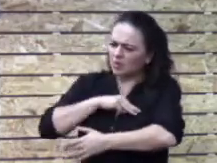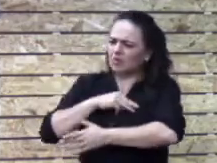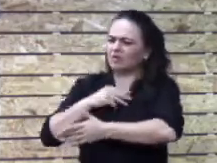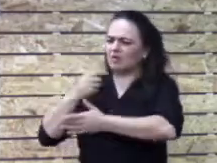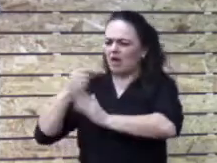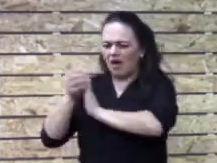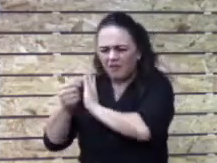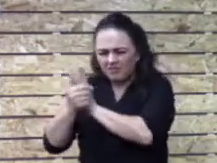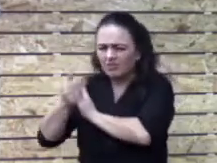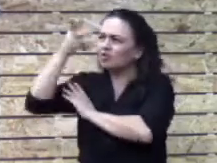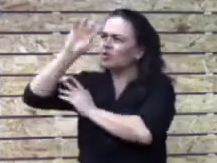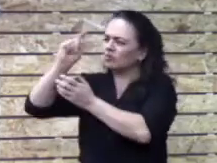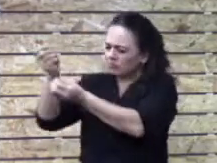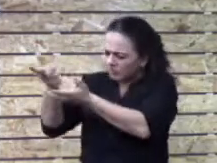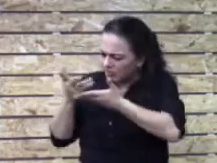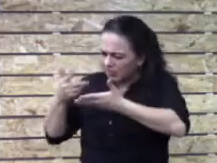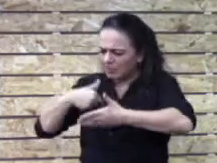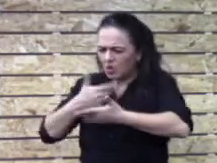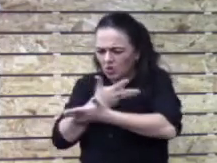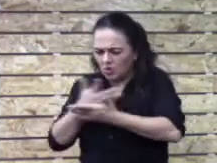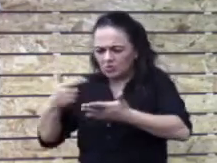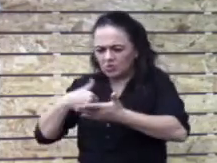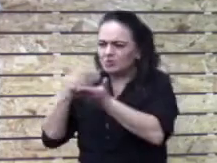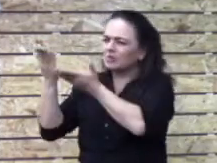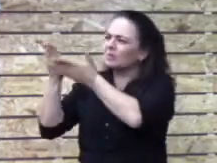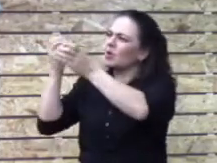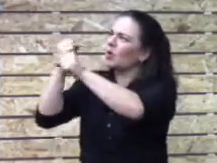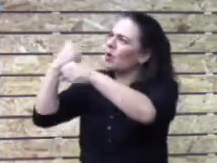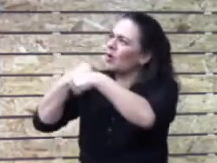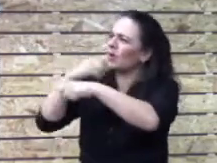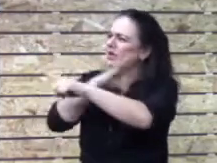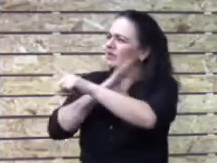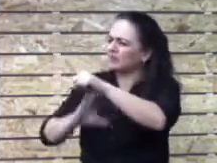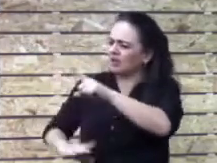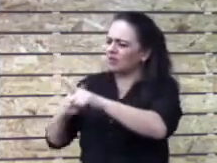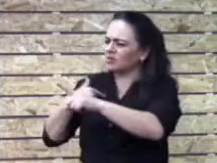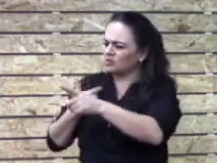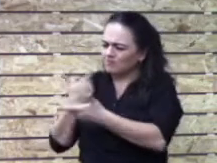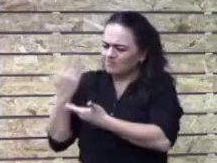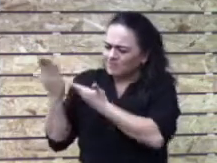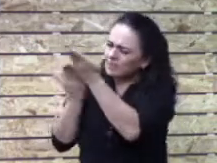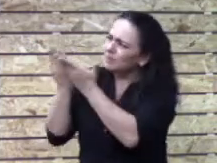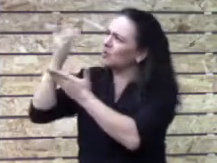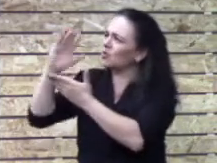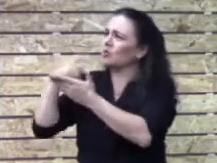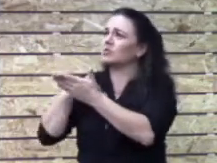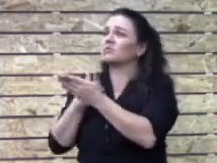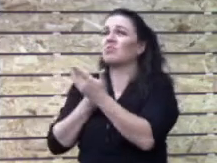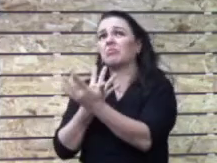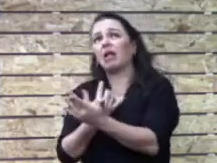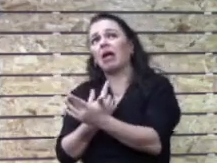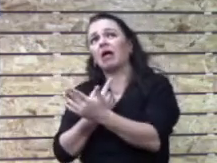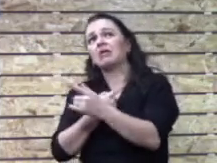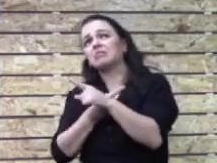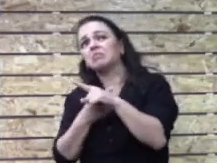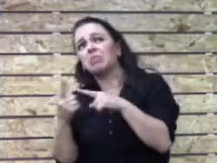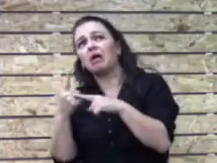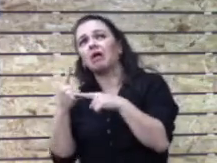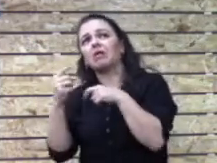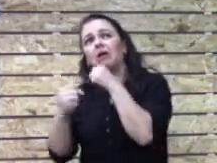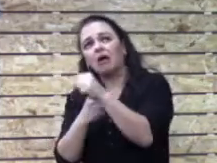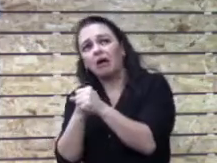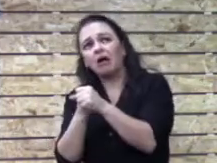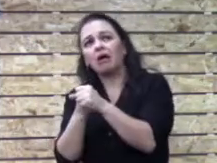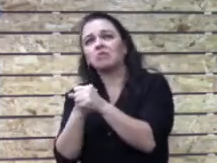talentos y tus recursos para la obra de Dios. Y estás esperando y esperando, y pasa otra semana, otro año y otro día más. Ven